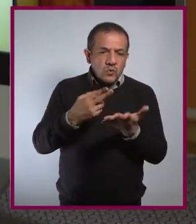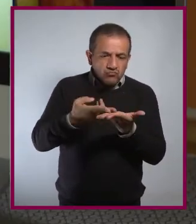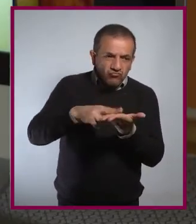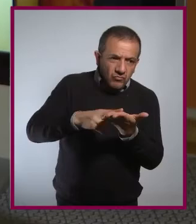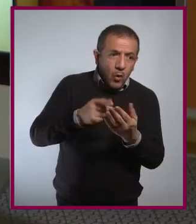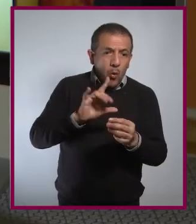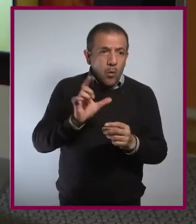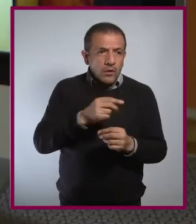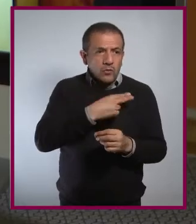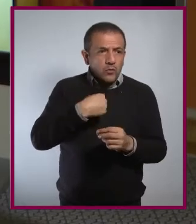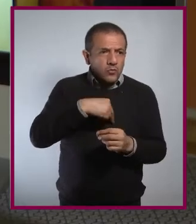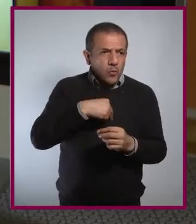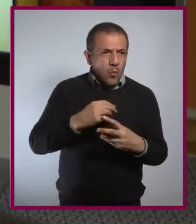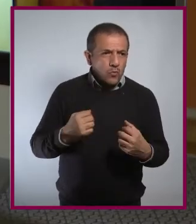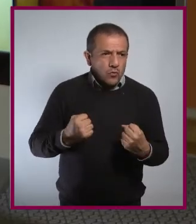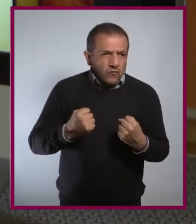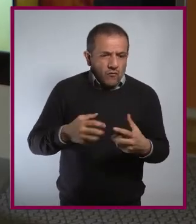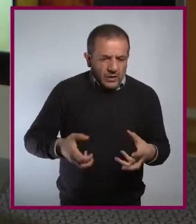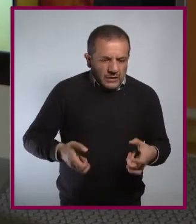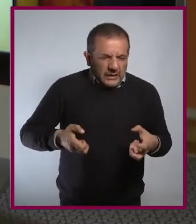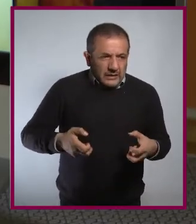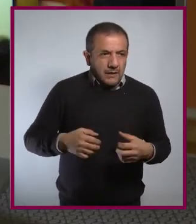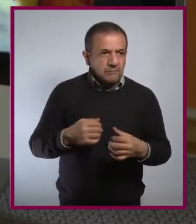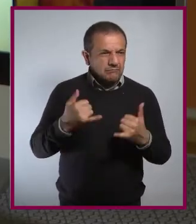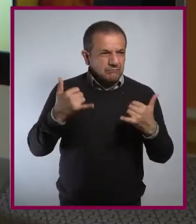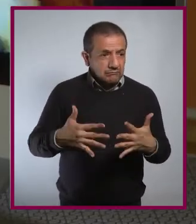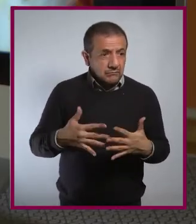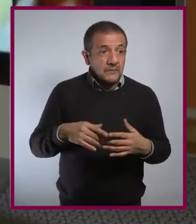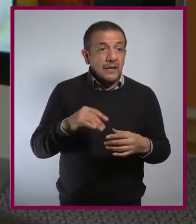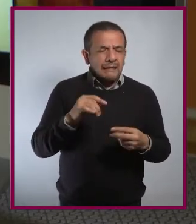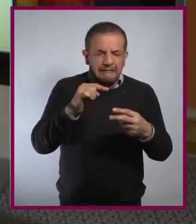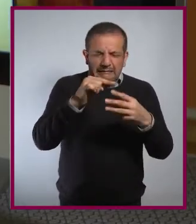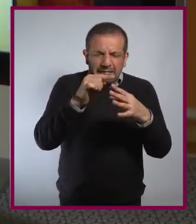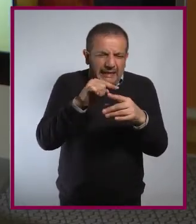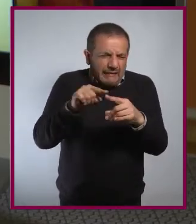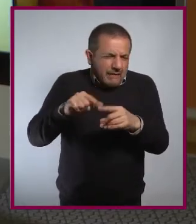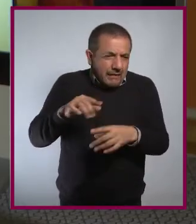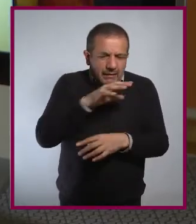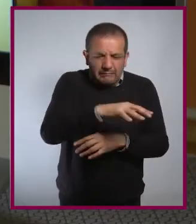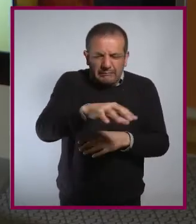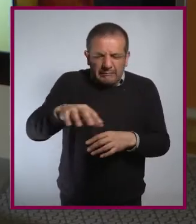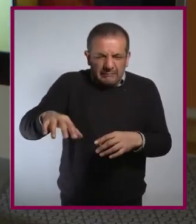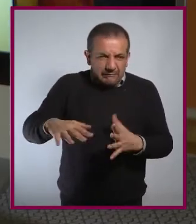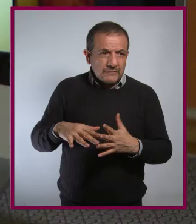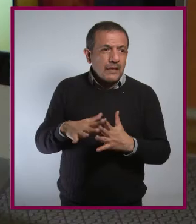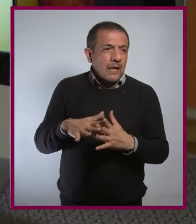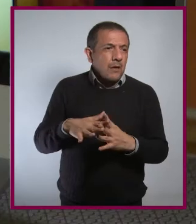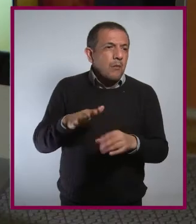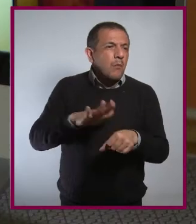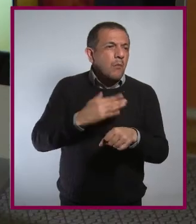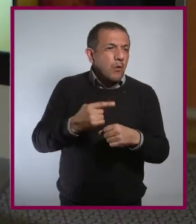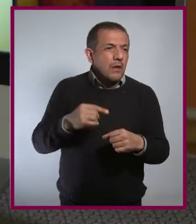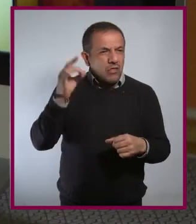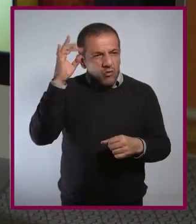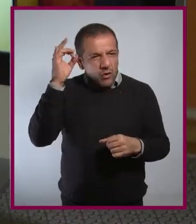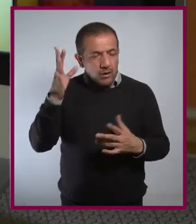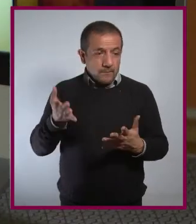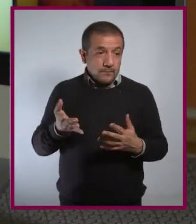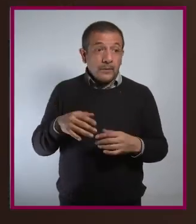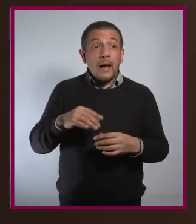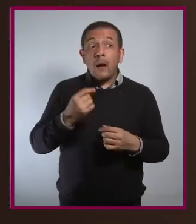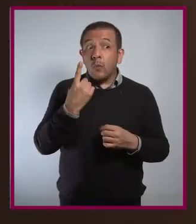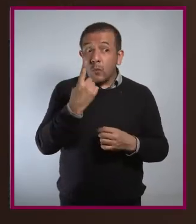esfuerzos importantes, pueden ser físicos, en fin, puede haber todo un contexto que sean como causas precipitantes del dolor de